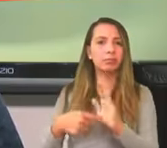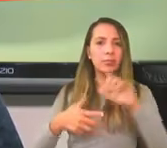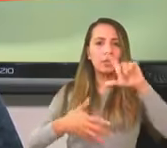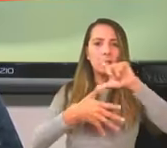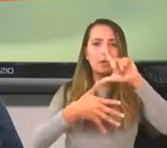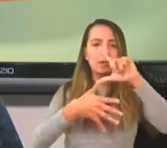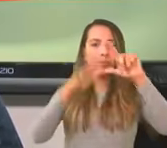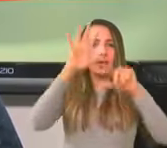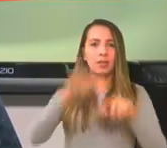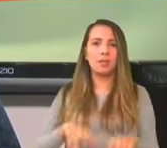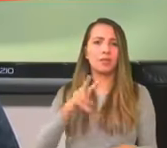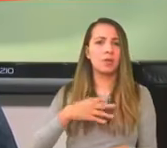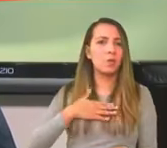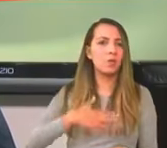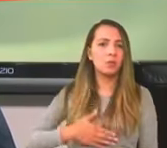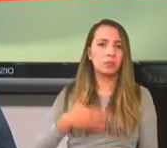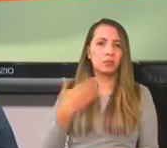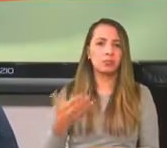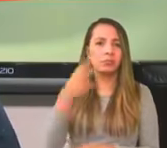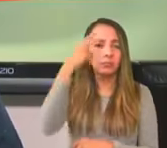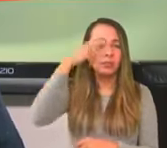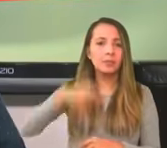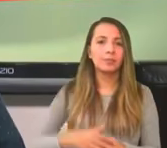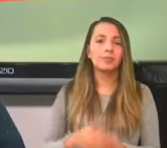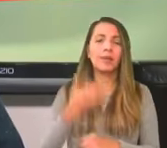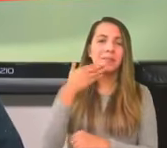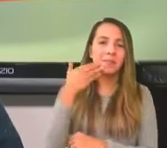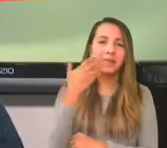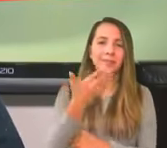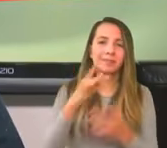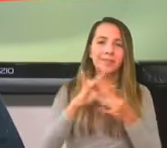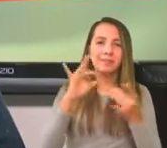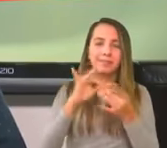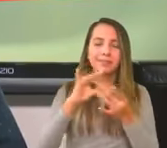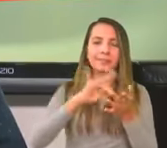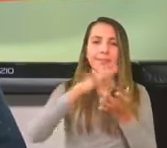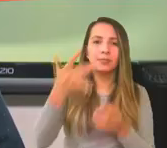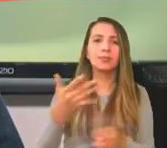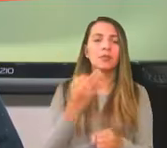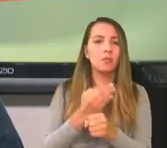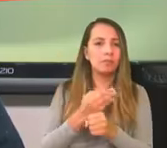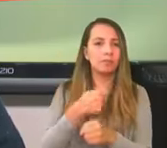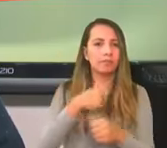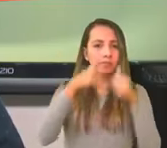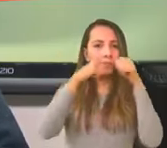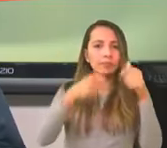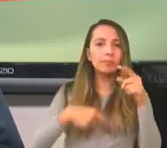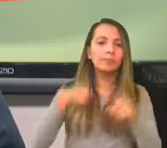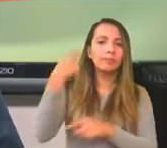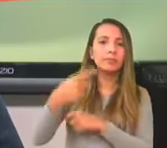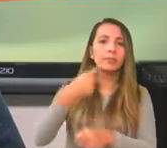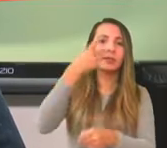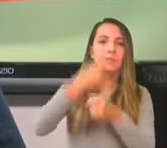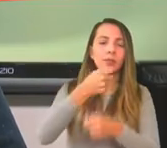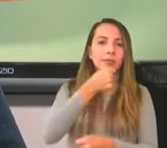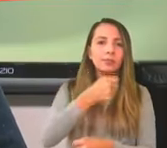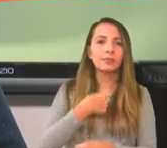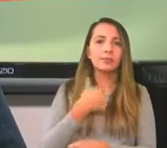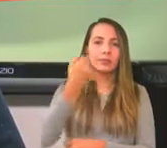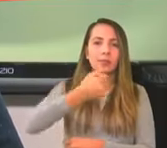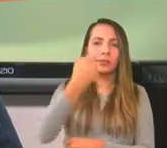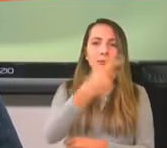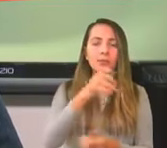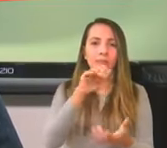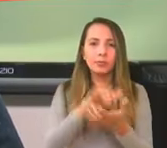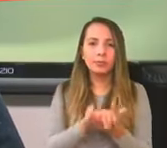se lo merece. Muy amable por su comentario, estaremos al pendiente en una segunda entrevista. Gracias, un saludo para su señor